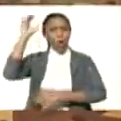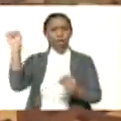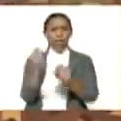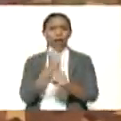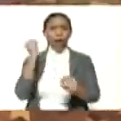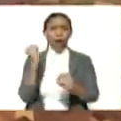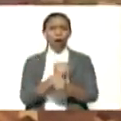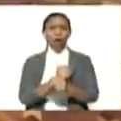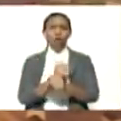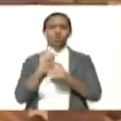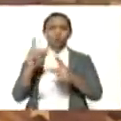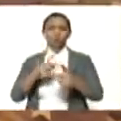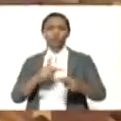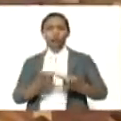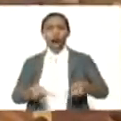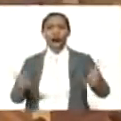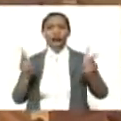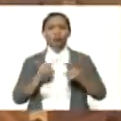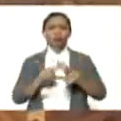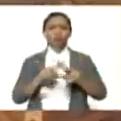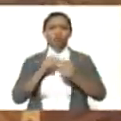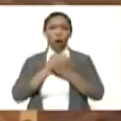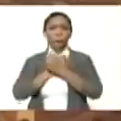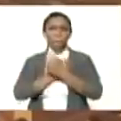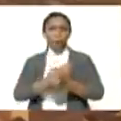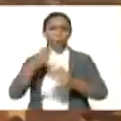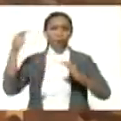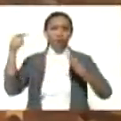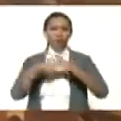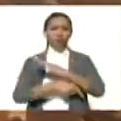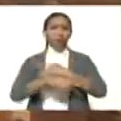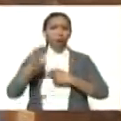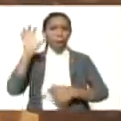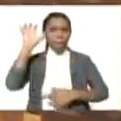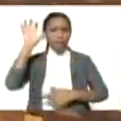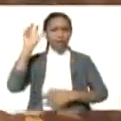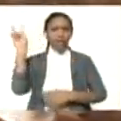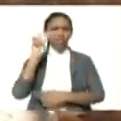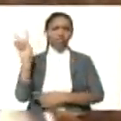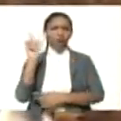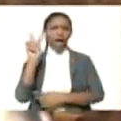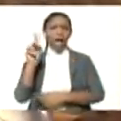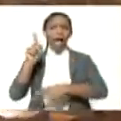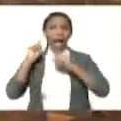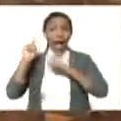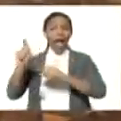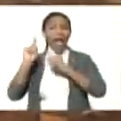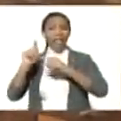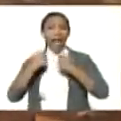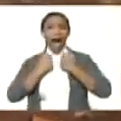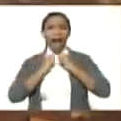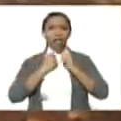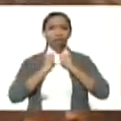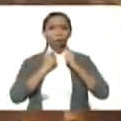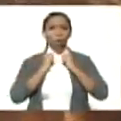trabajo, su valentía y su amor profundo por la patria venezolana. Ese es